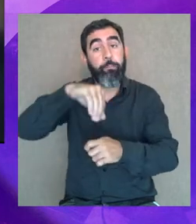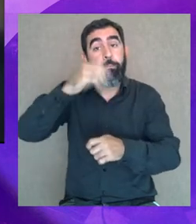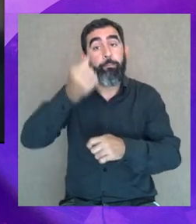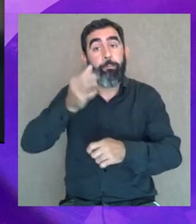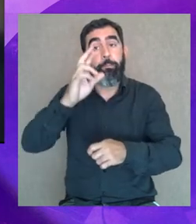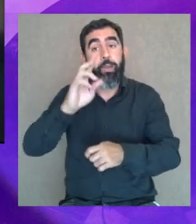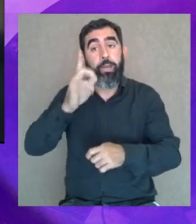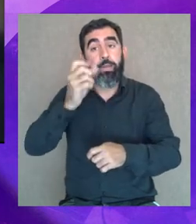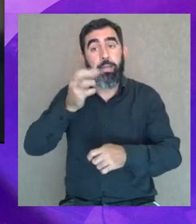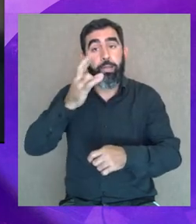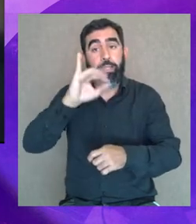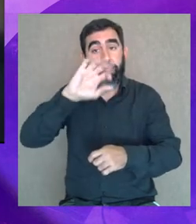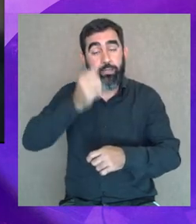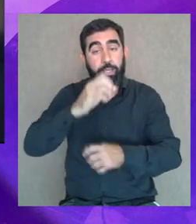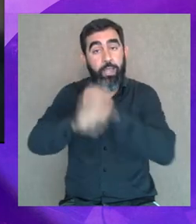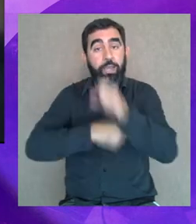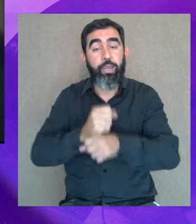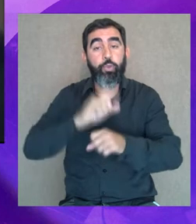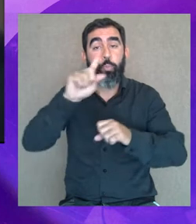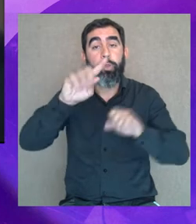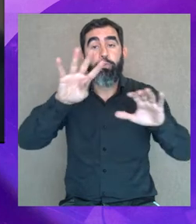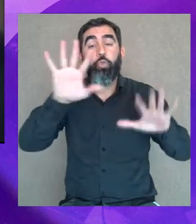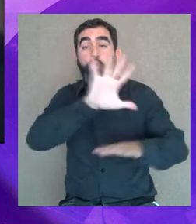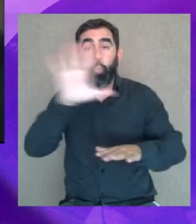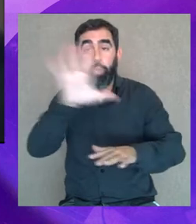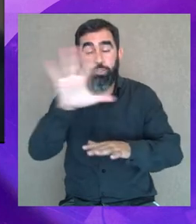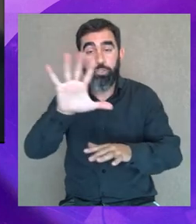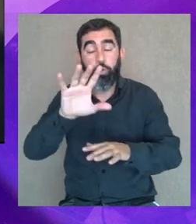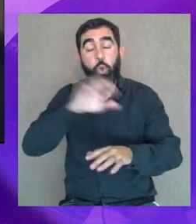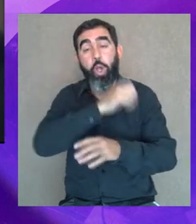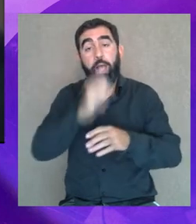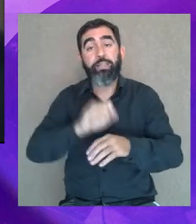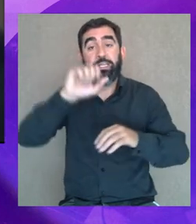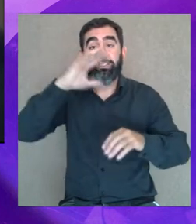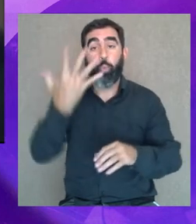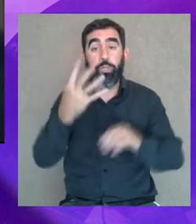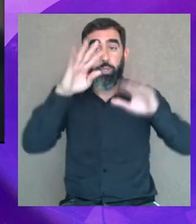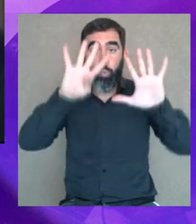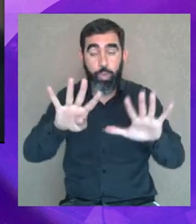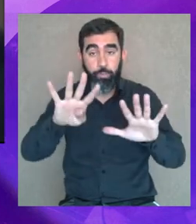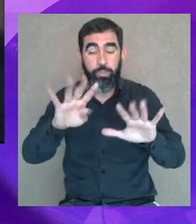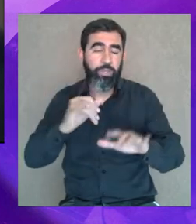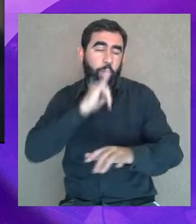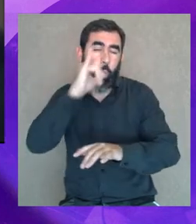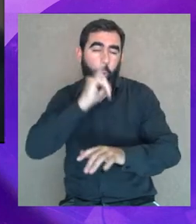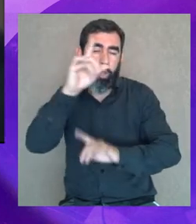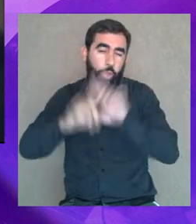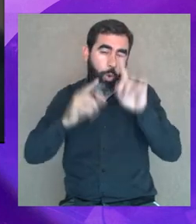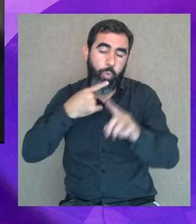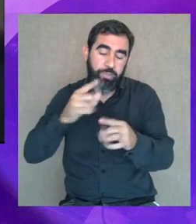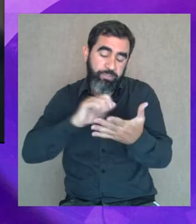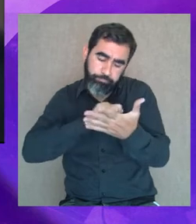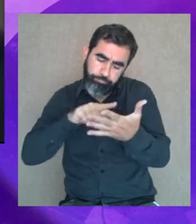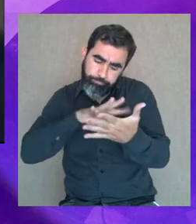maravillarse a capurro que estuvo entre el año 55 el 59 y la anécdota que circula de en algún escrito